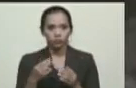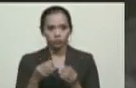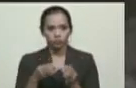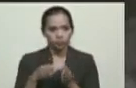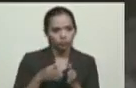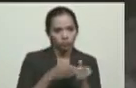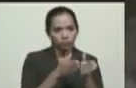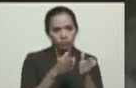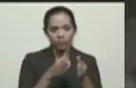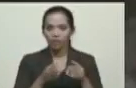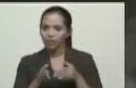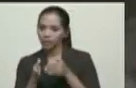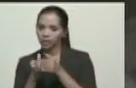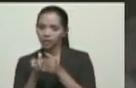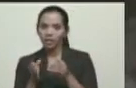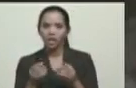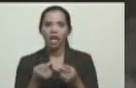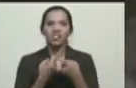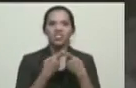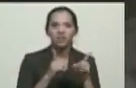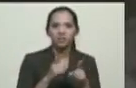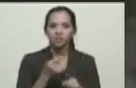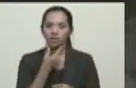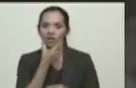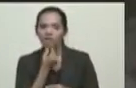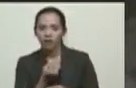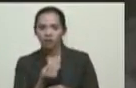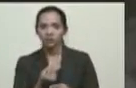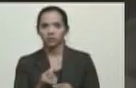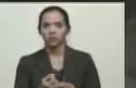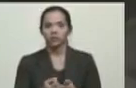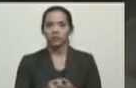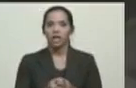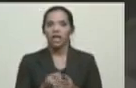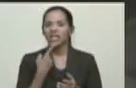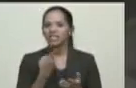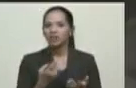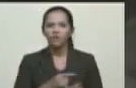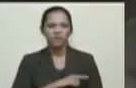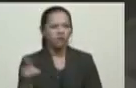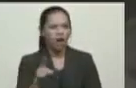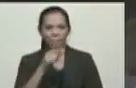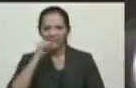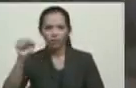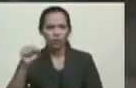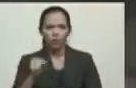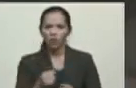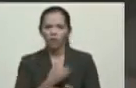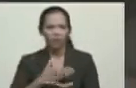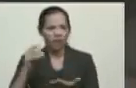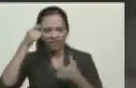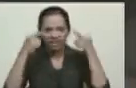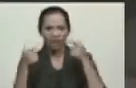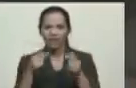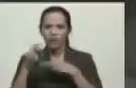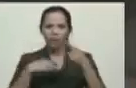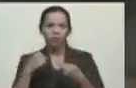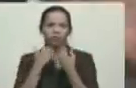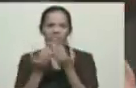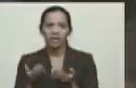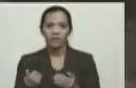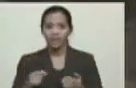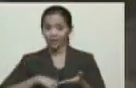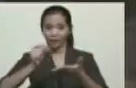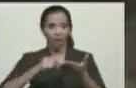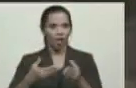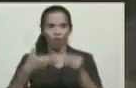fácil y el difícil. ¿Cuál es el fácil? Decir, fuera Maduro, fuera Chávez, la revolución no sigue, y automáticamente te empiezan a llover los contratos